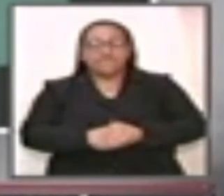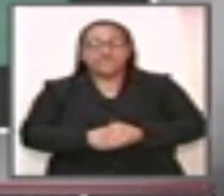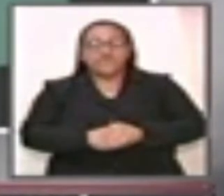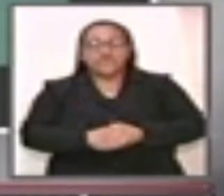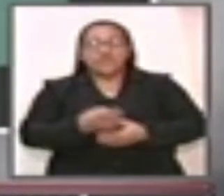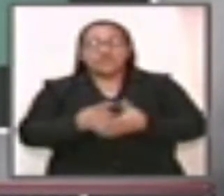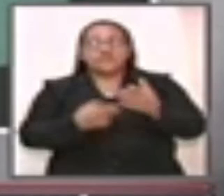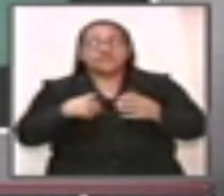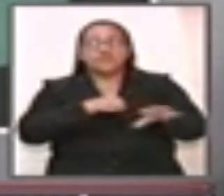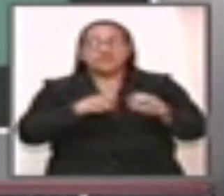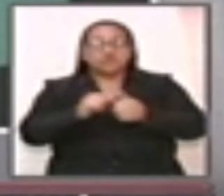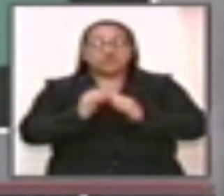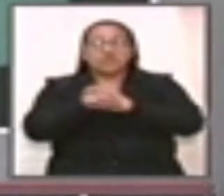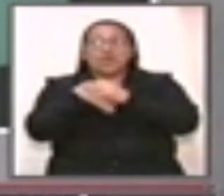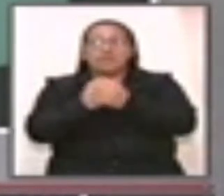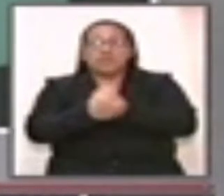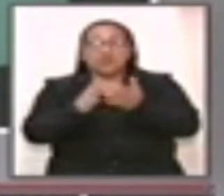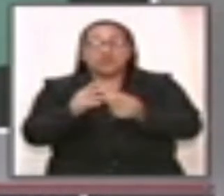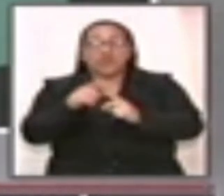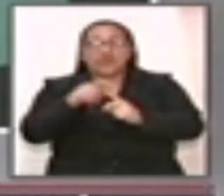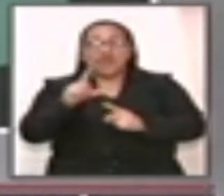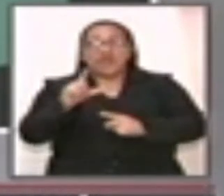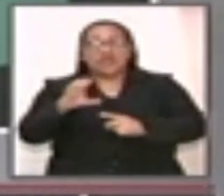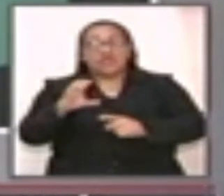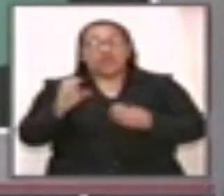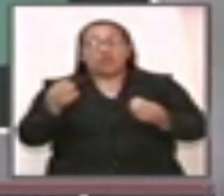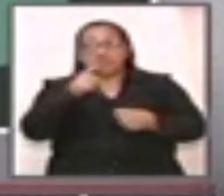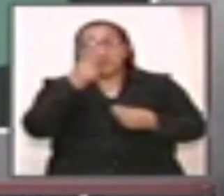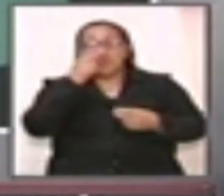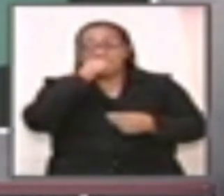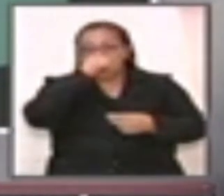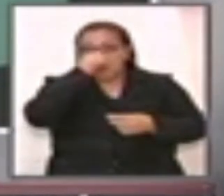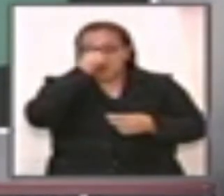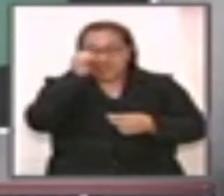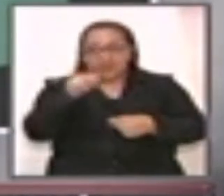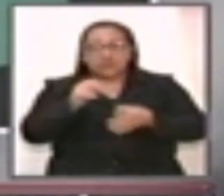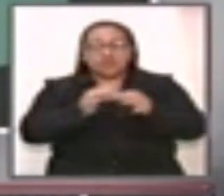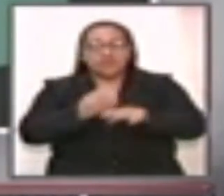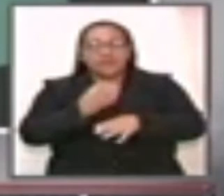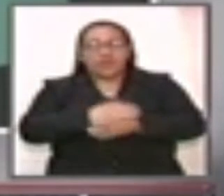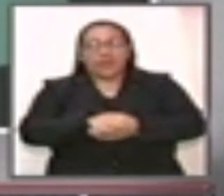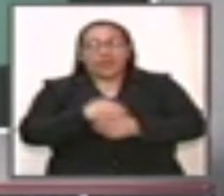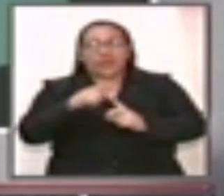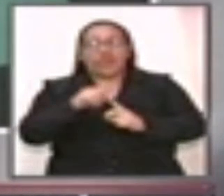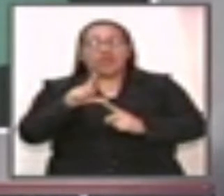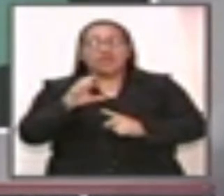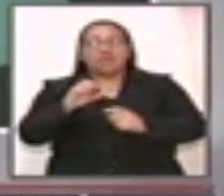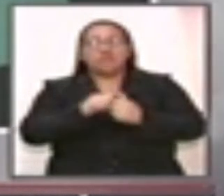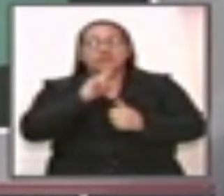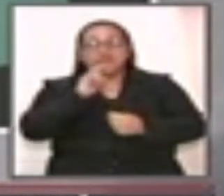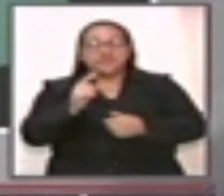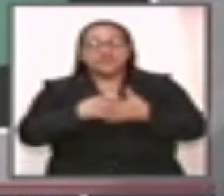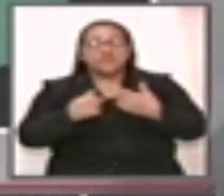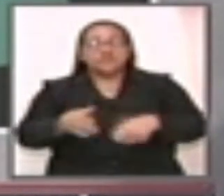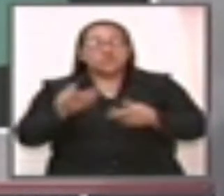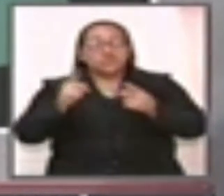lo que hemos hecho para el aprovechamiento de los TLCs? Como ustedes ven acá, y había mencionado, el TLC con Estados Unidos, que ha